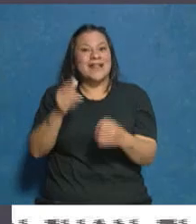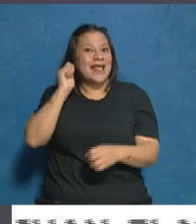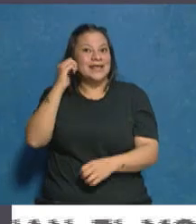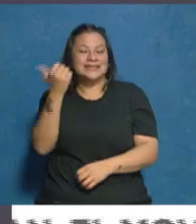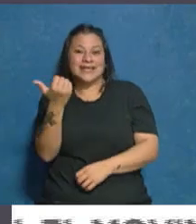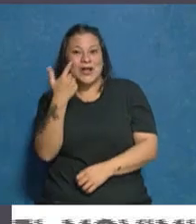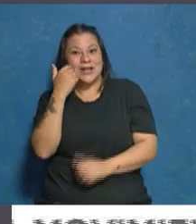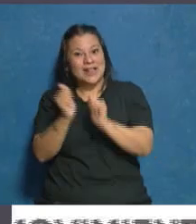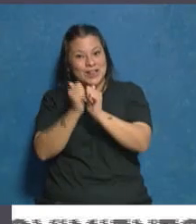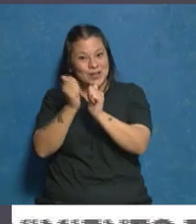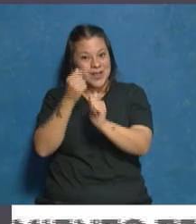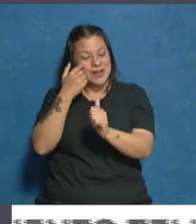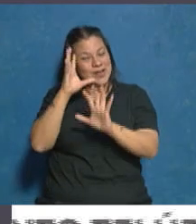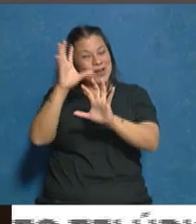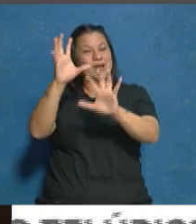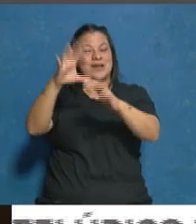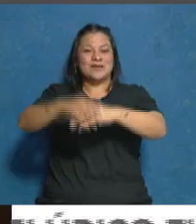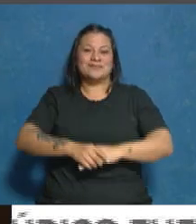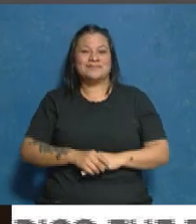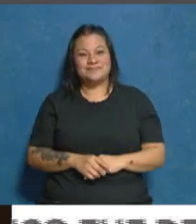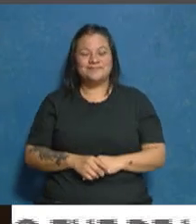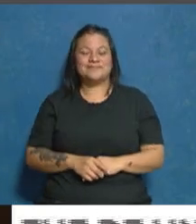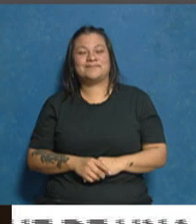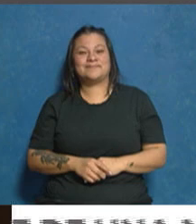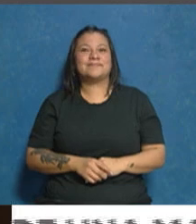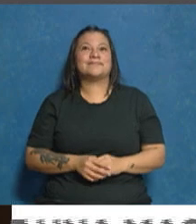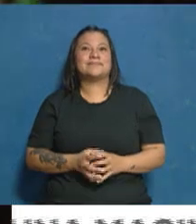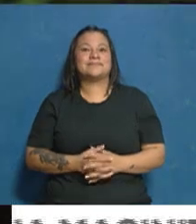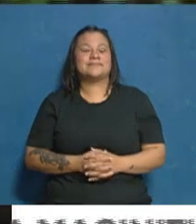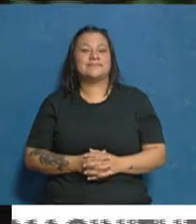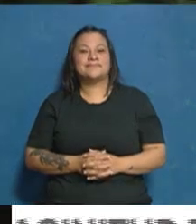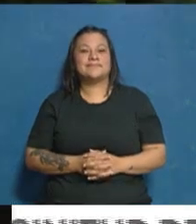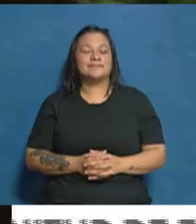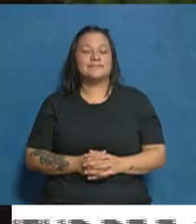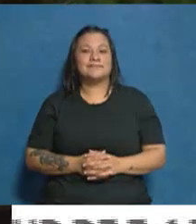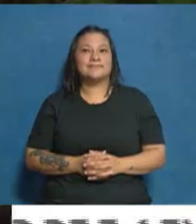6 años, conocemos la historia y lo recordamos, Dani. Bueno.